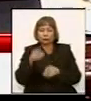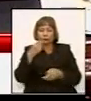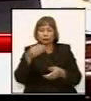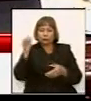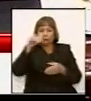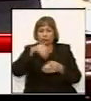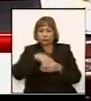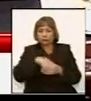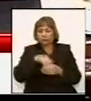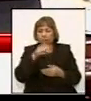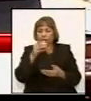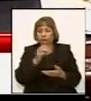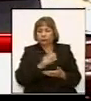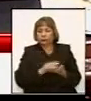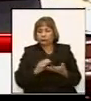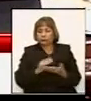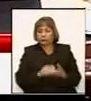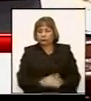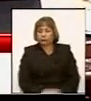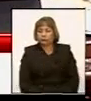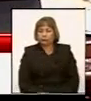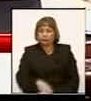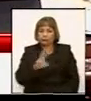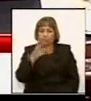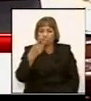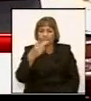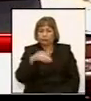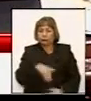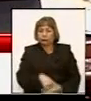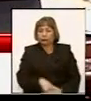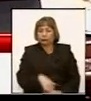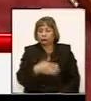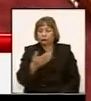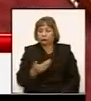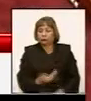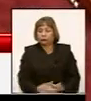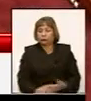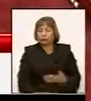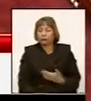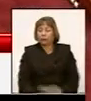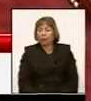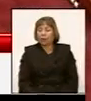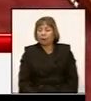vamos a proceder a votar la exoneración de la segunda votación. Al voto.